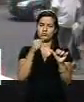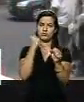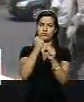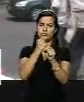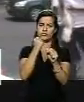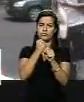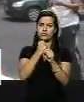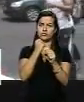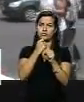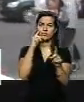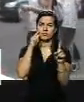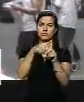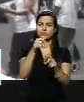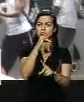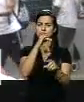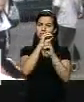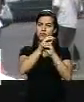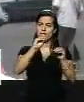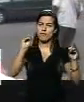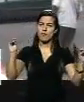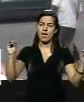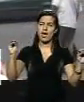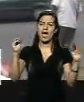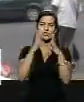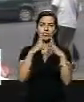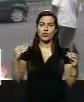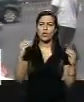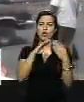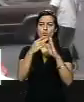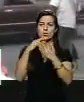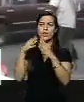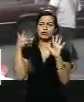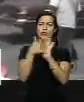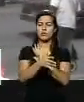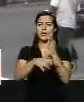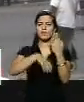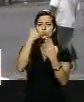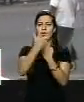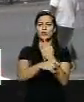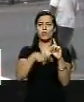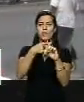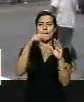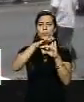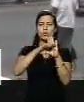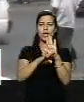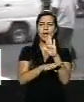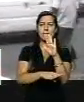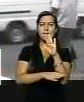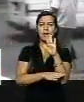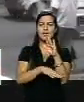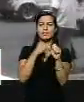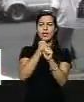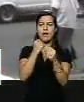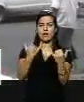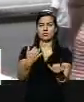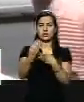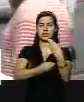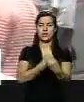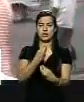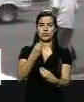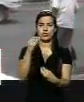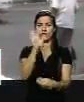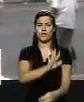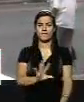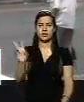en función de informar a todas las comunidades sobre los proyectos y programas que se están realizando a nivel